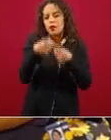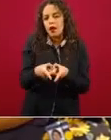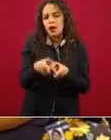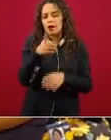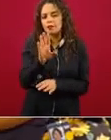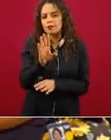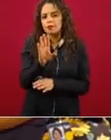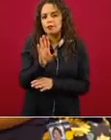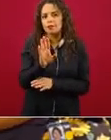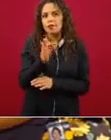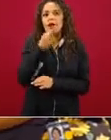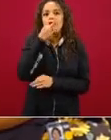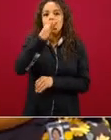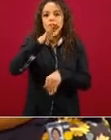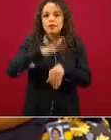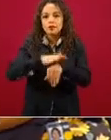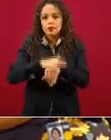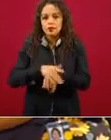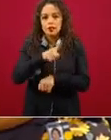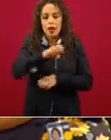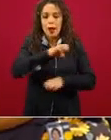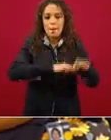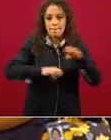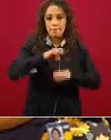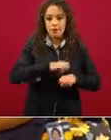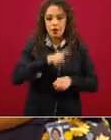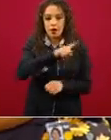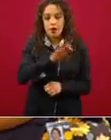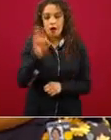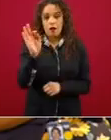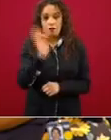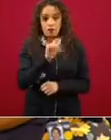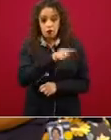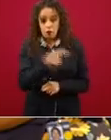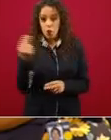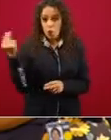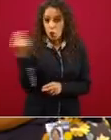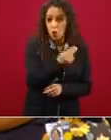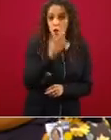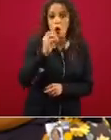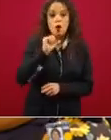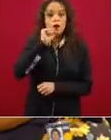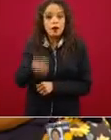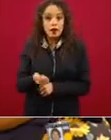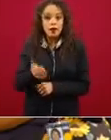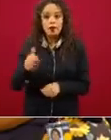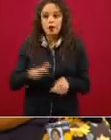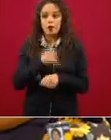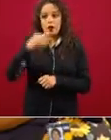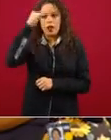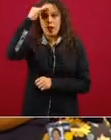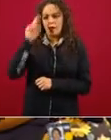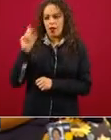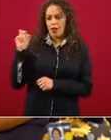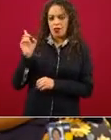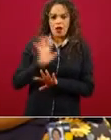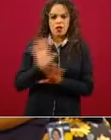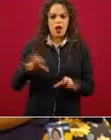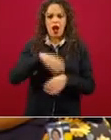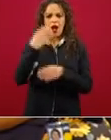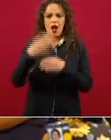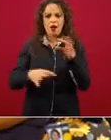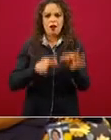ser esenciales, ya sea por cuestión económica o porque piensan que ya el domingo ya se acabó todo, ya están abriendo